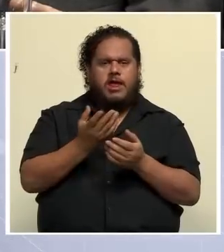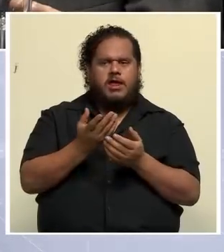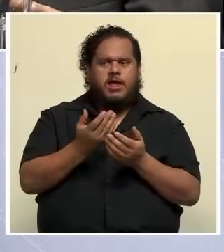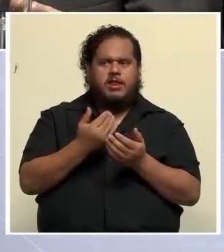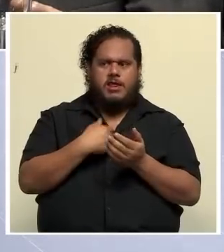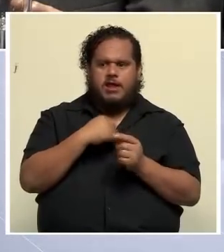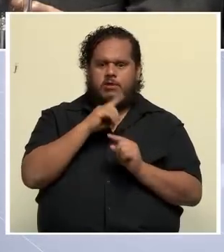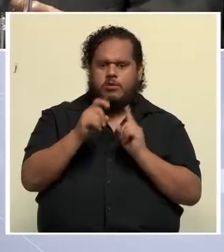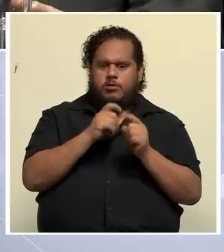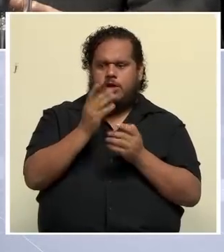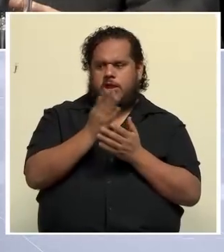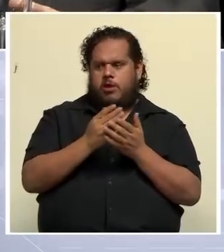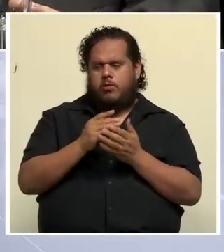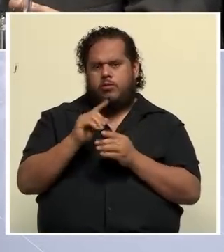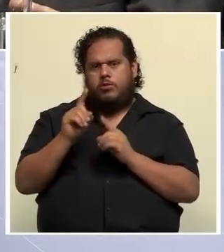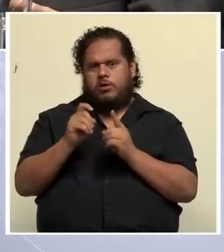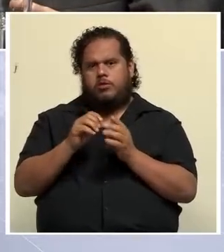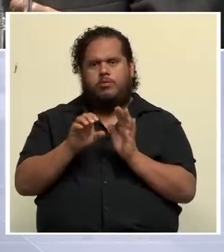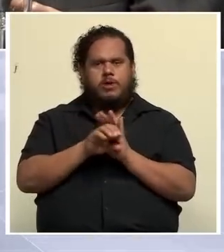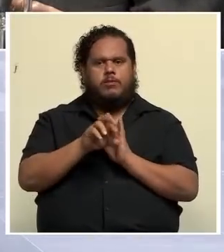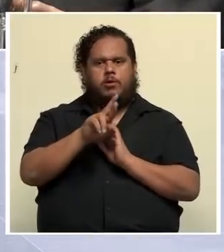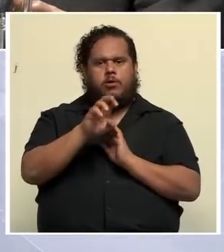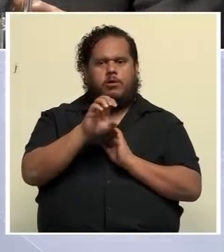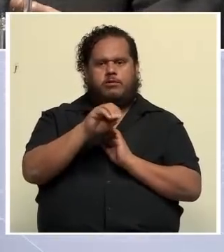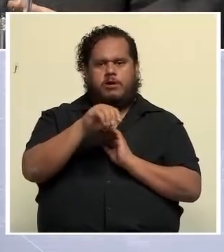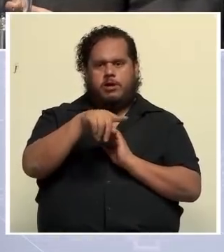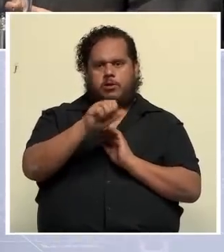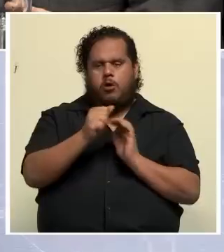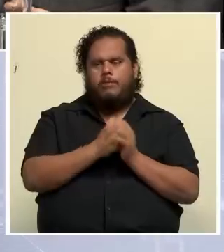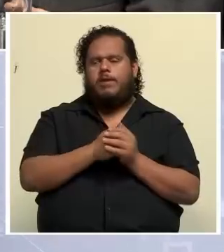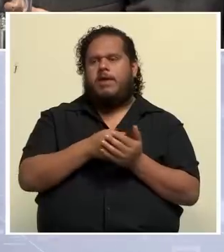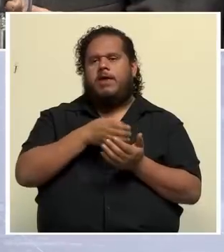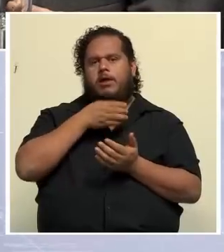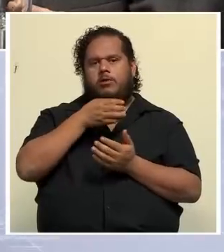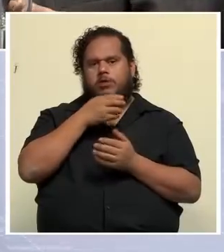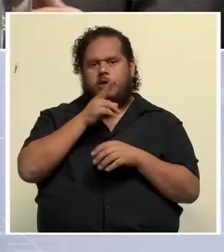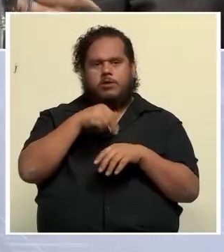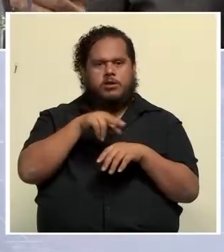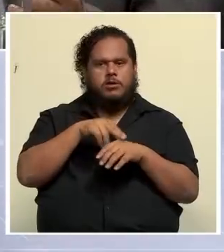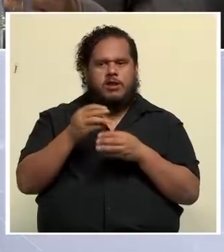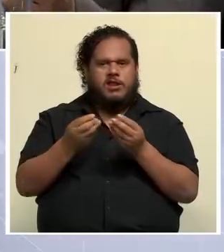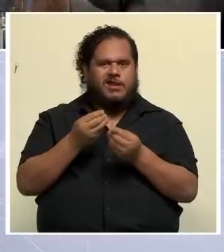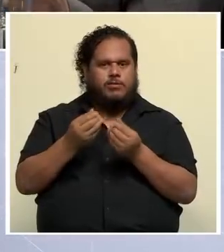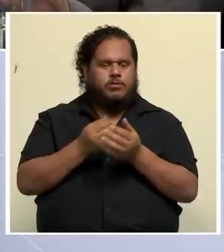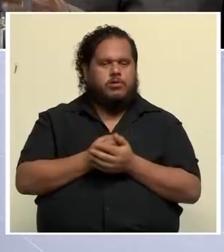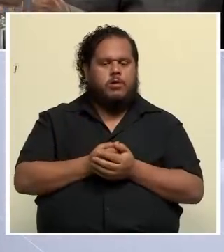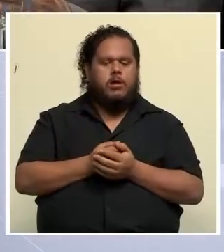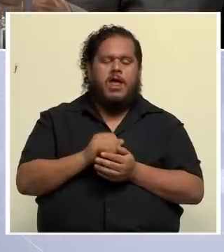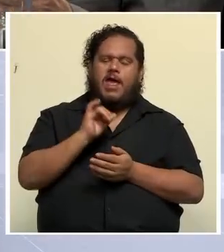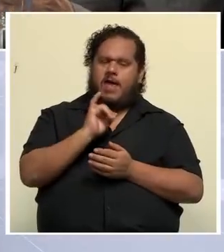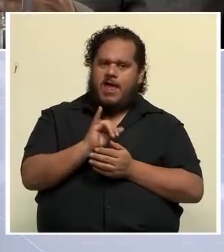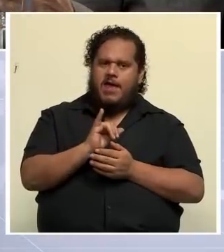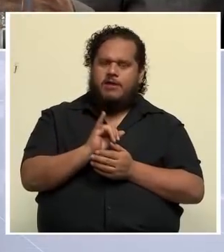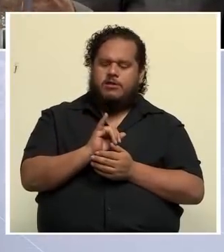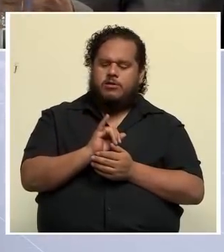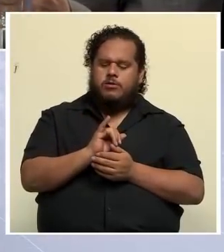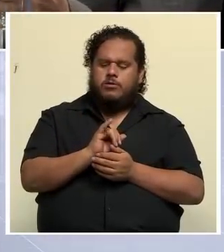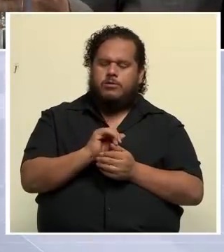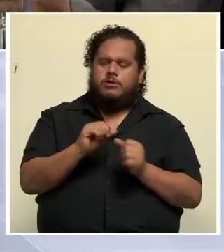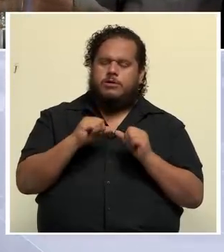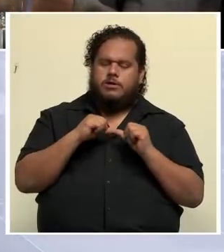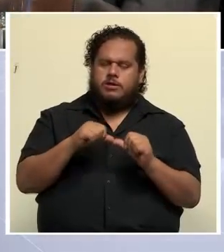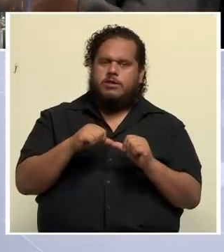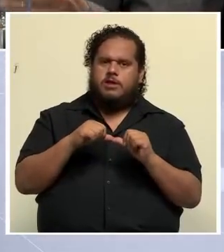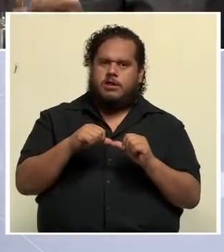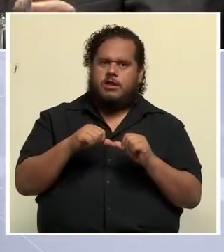cuestionamientos de algunos sectores, como Recope, como el Consejo Nacional de la Producción. Y eso sigue siendo,